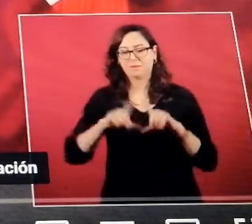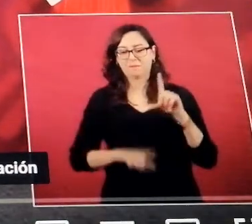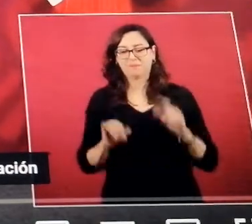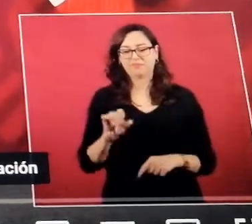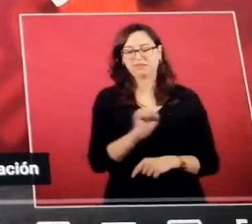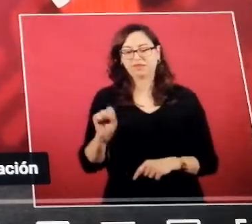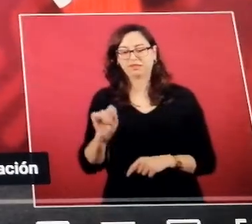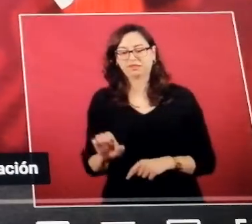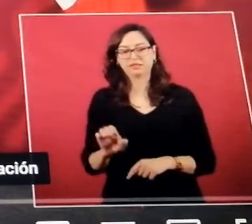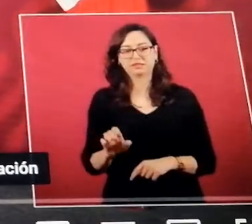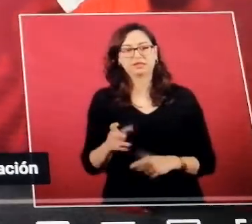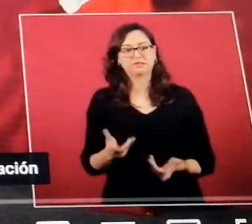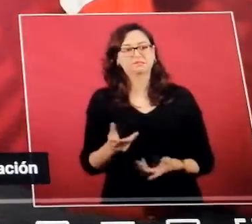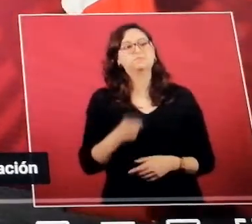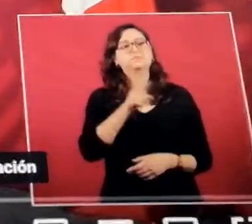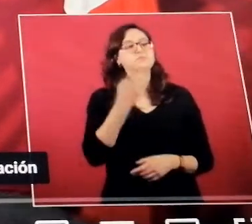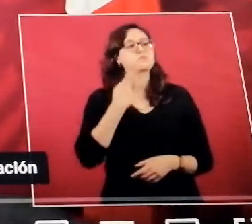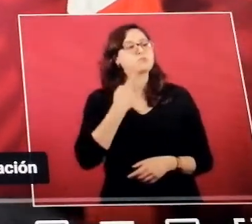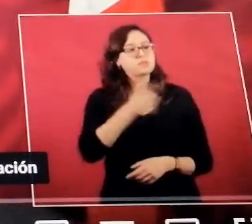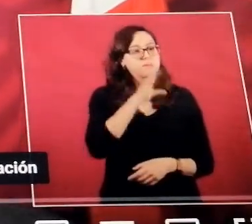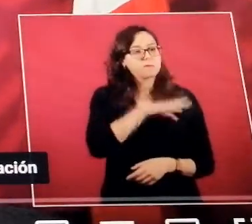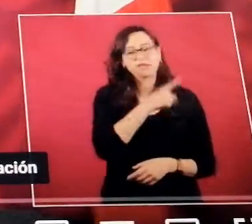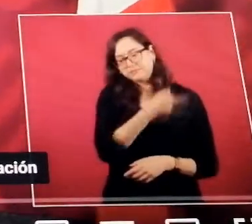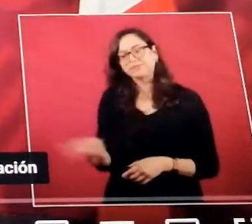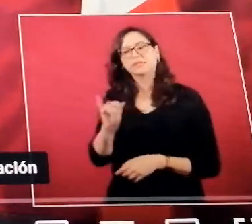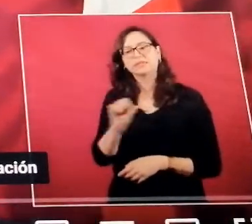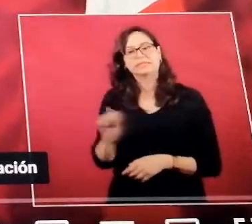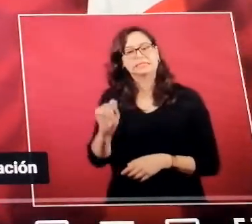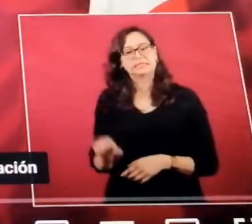alguien le iba mal en política, mándalo al ISSSTE.